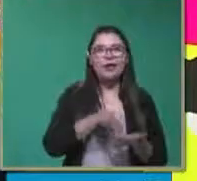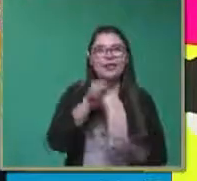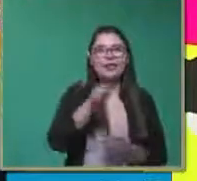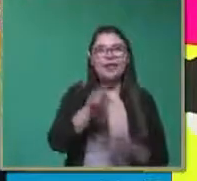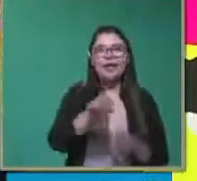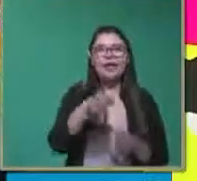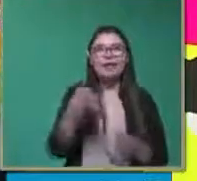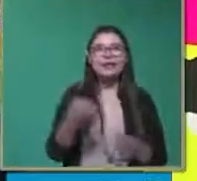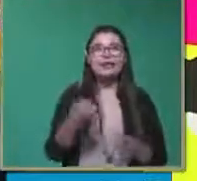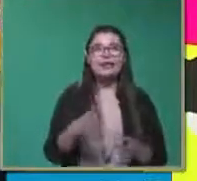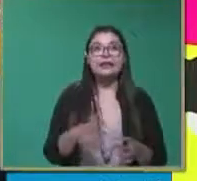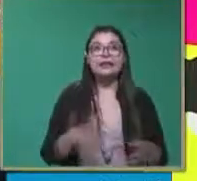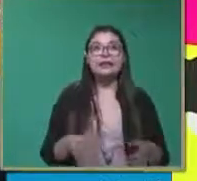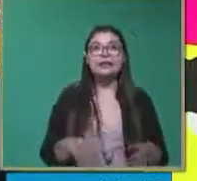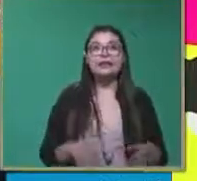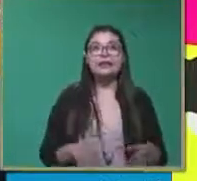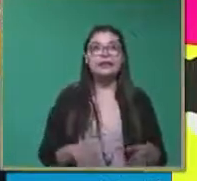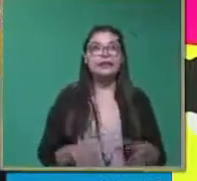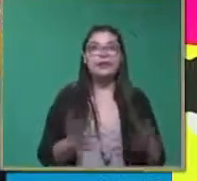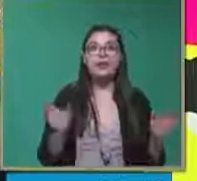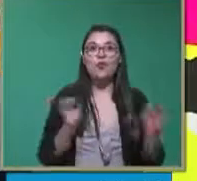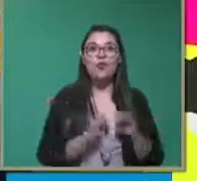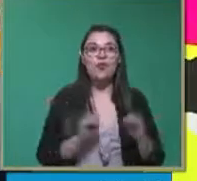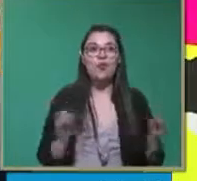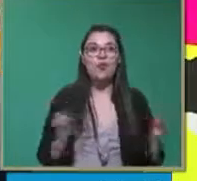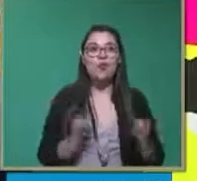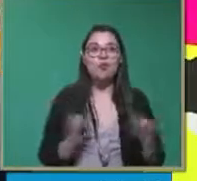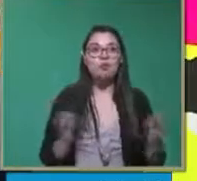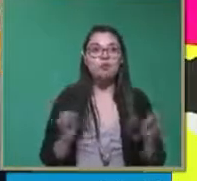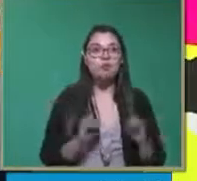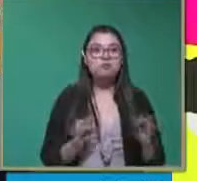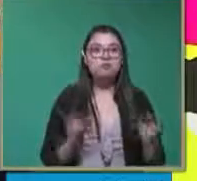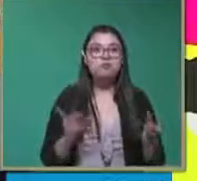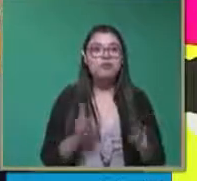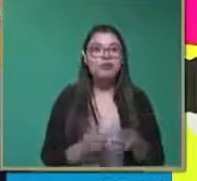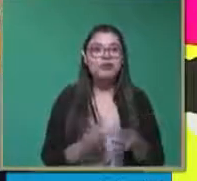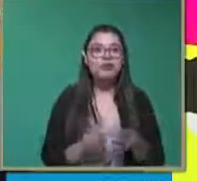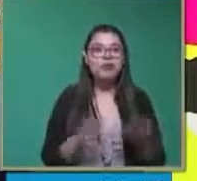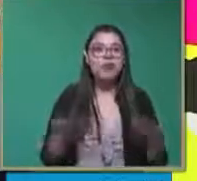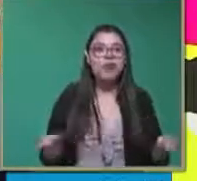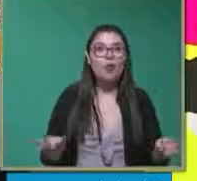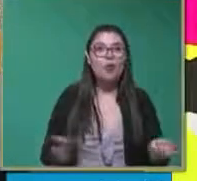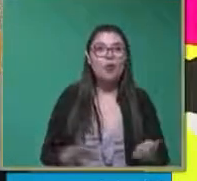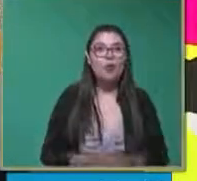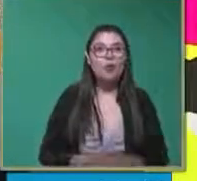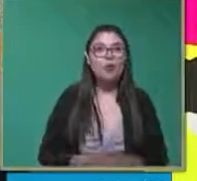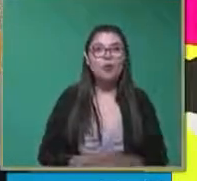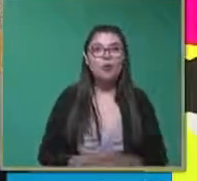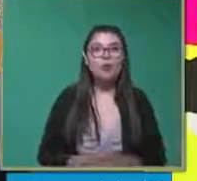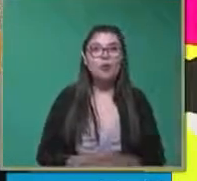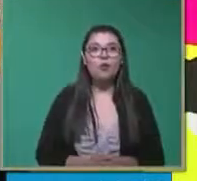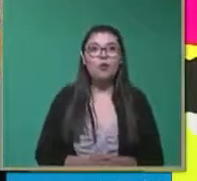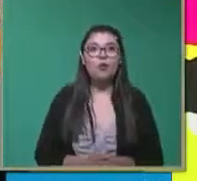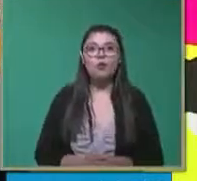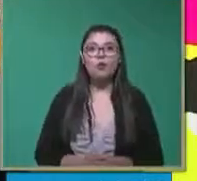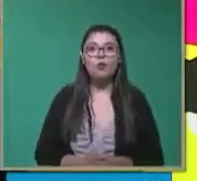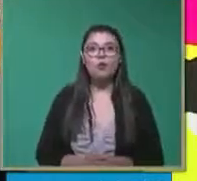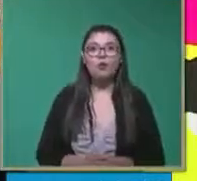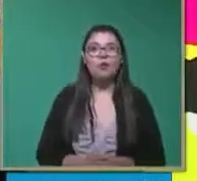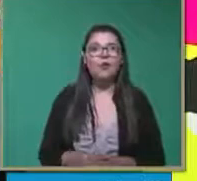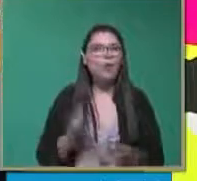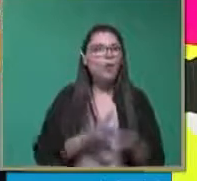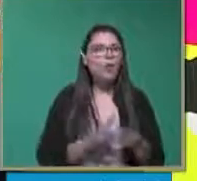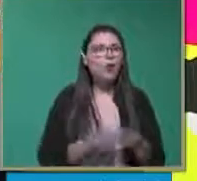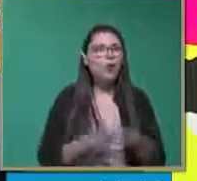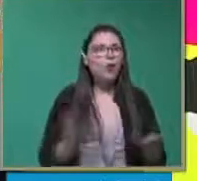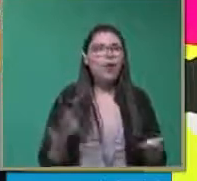aquí, ni tampoco acá. A ver, ya se perdió, ¿dónde estará? Entonces, ¿dónde estará, maestra Yuli? ¿En esta otra? Pues a ver, vamos a descubrir, a ver